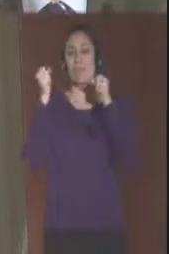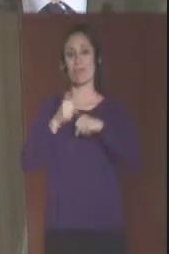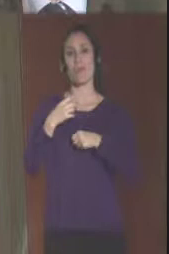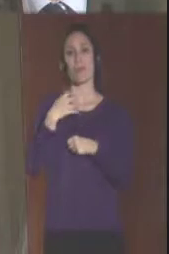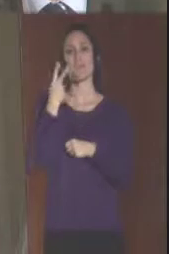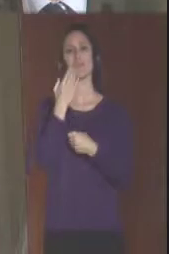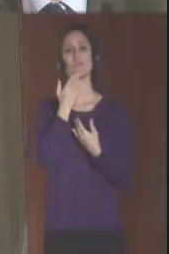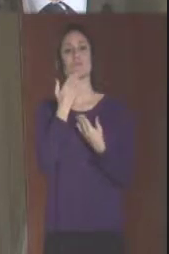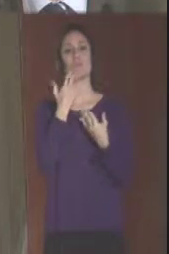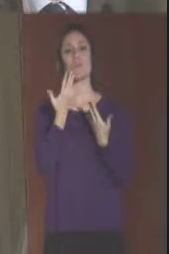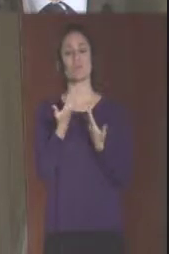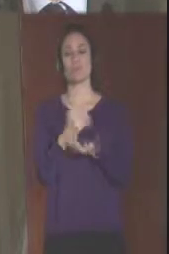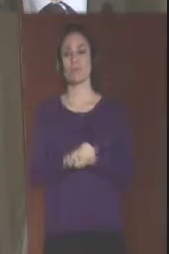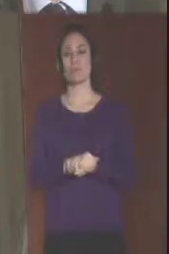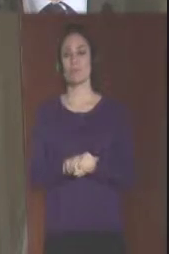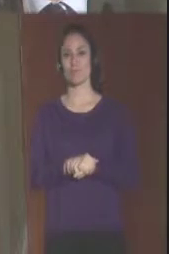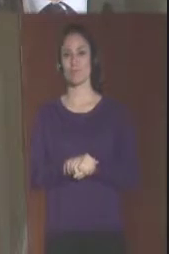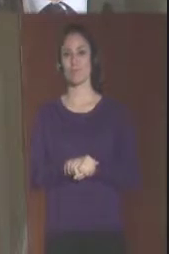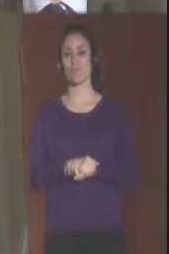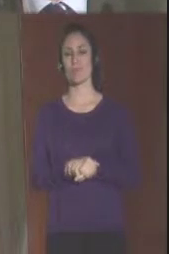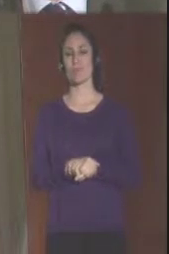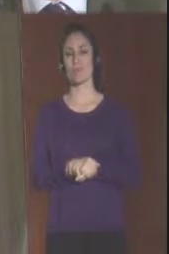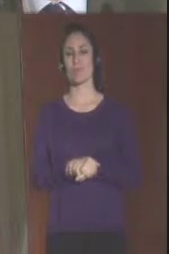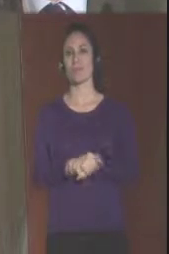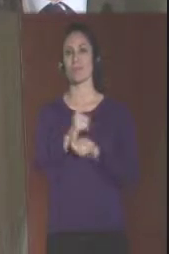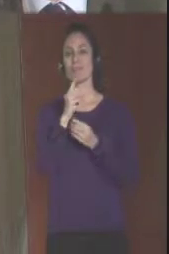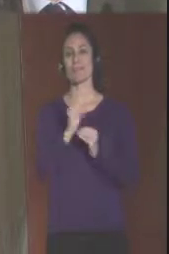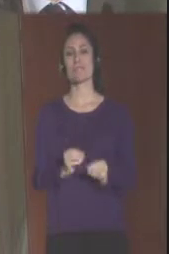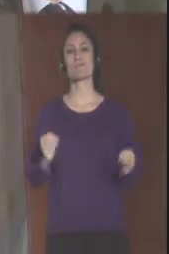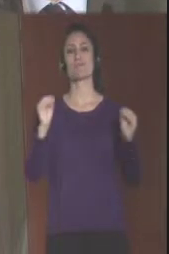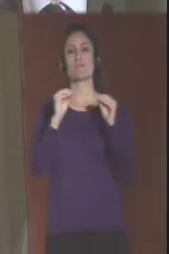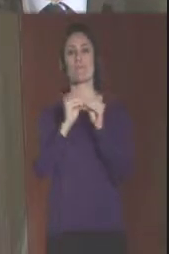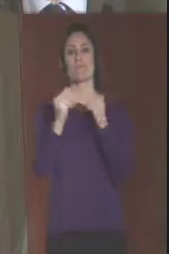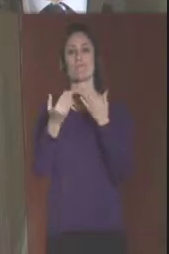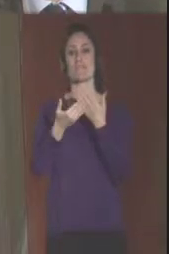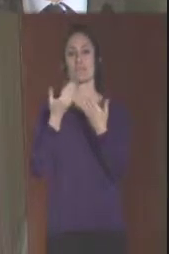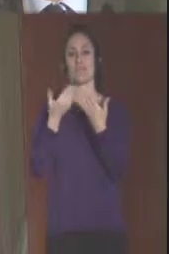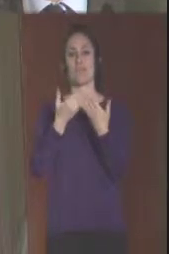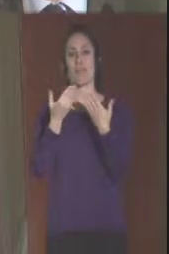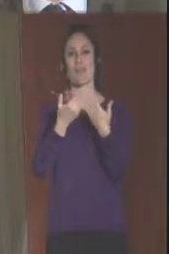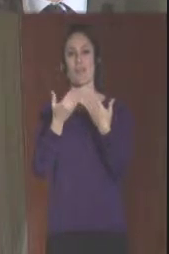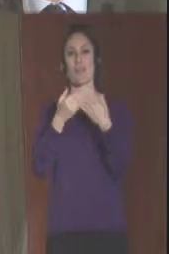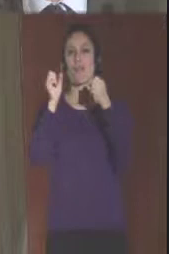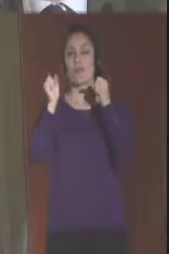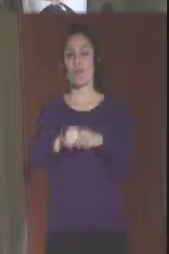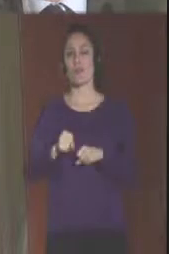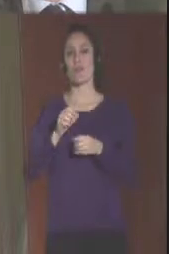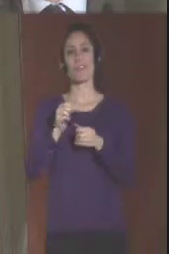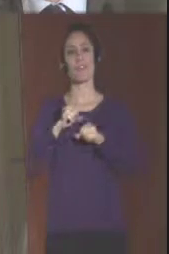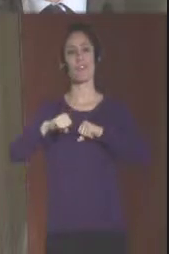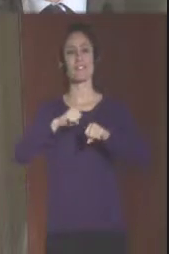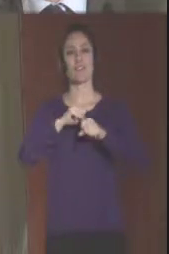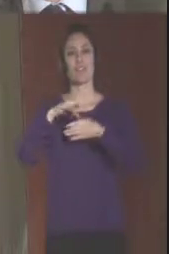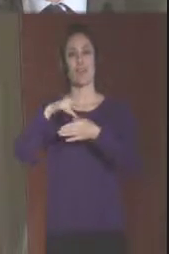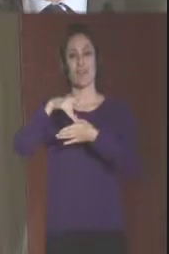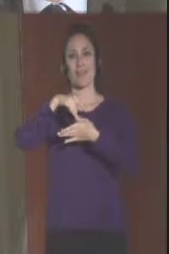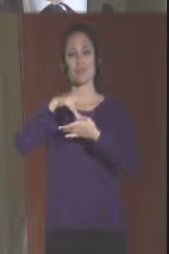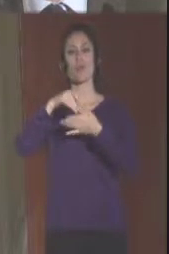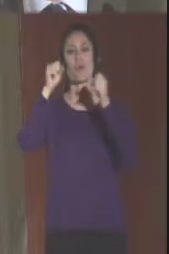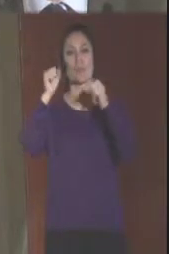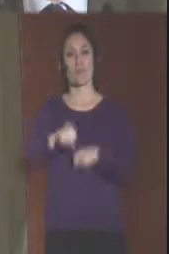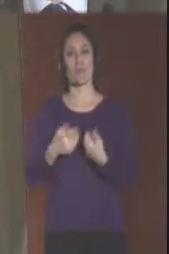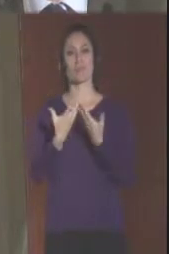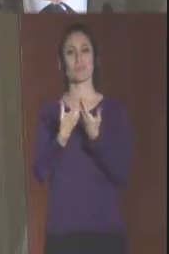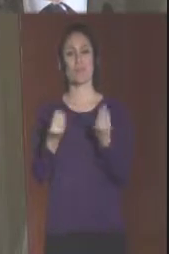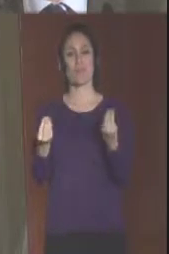vemos cómo es mucho más fácil llevar la gestión de riesgo y se